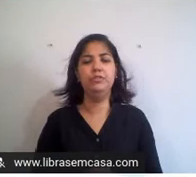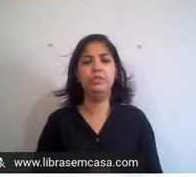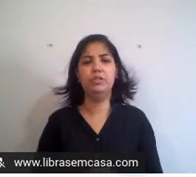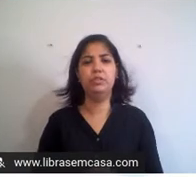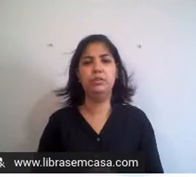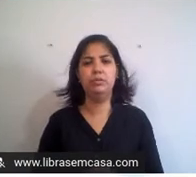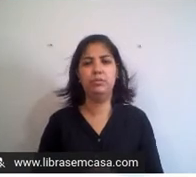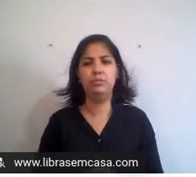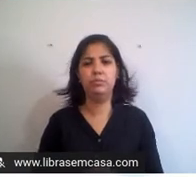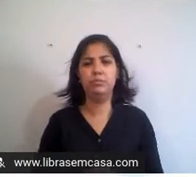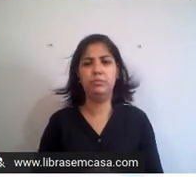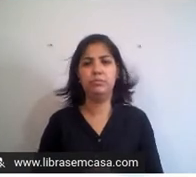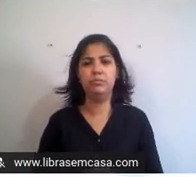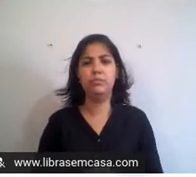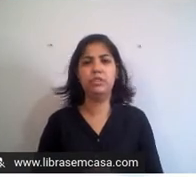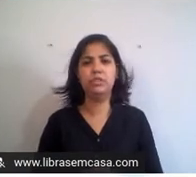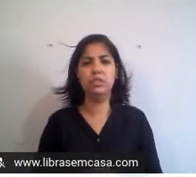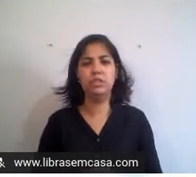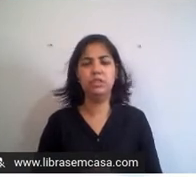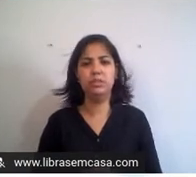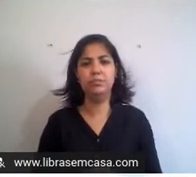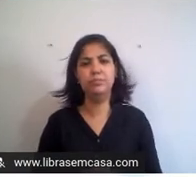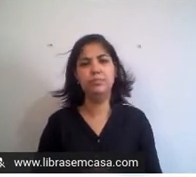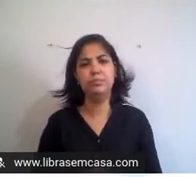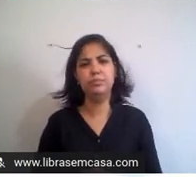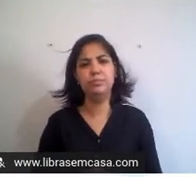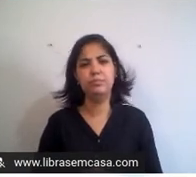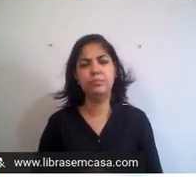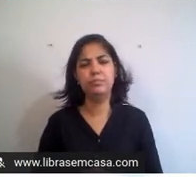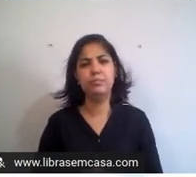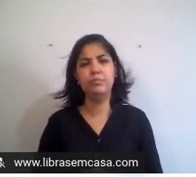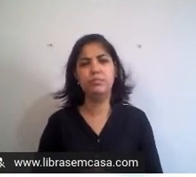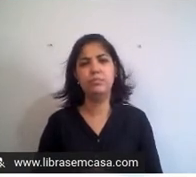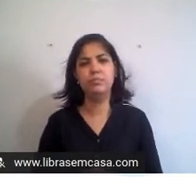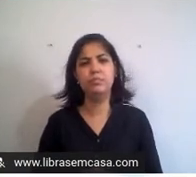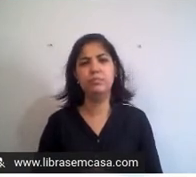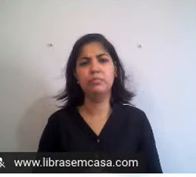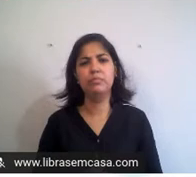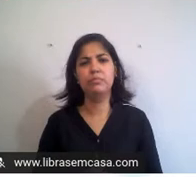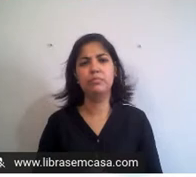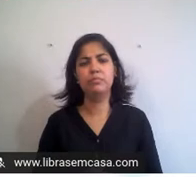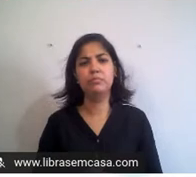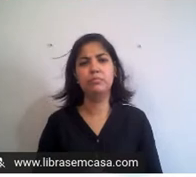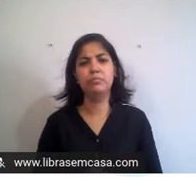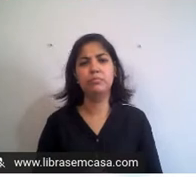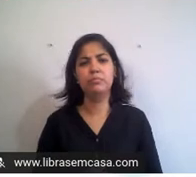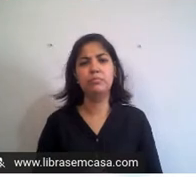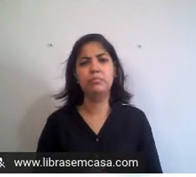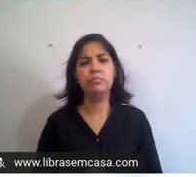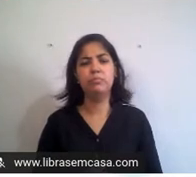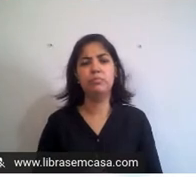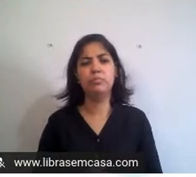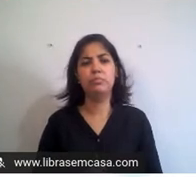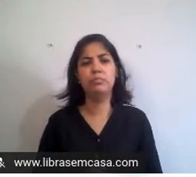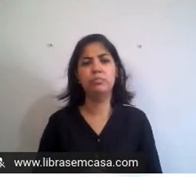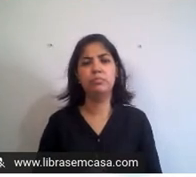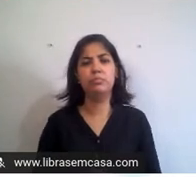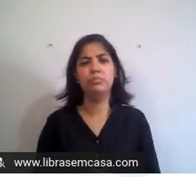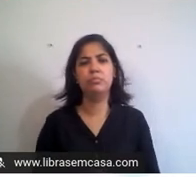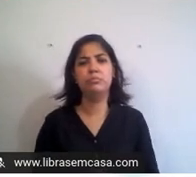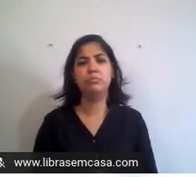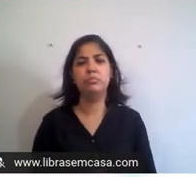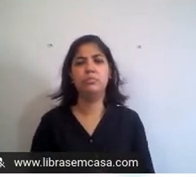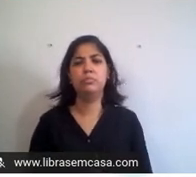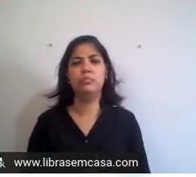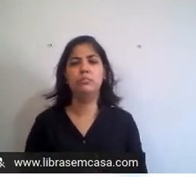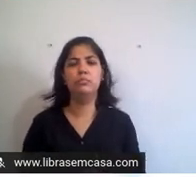Pregunta difícil. A mí me gustaría tomar un poco retomar un poco desde lo que dijo Beta, de